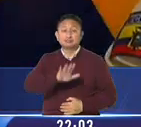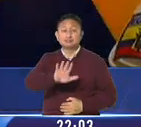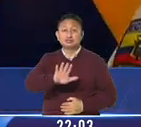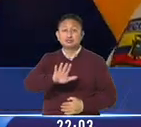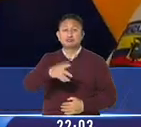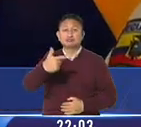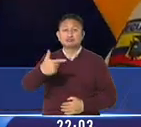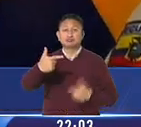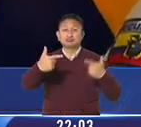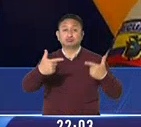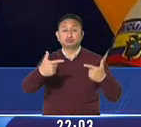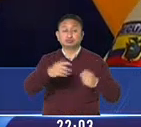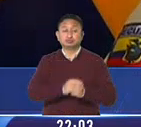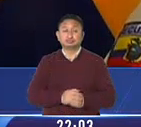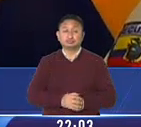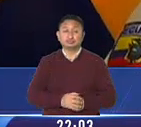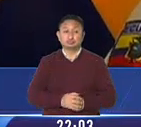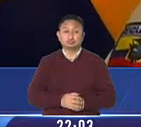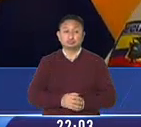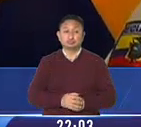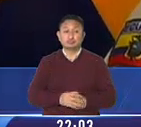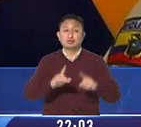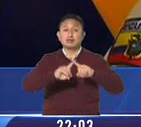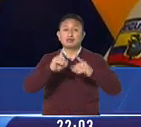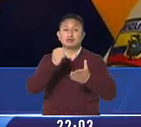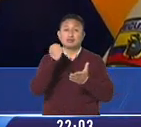pistolas de marca Glock, Taurus, Piero Beretta.